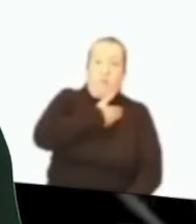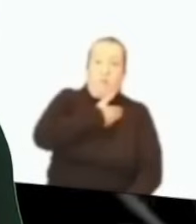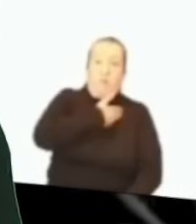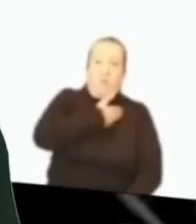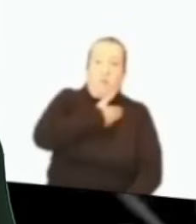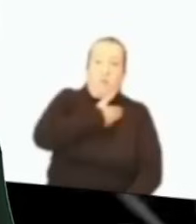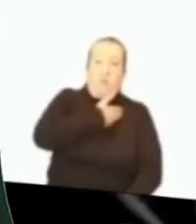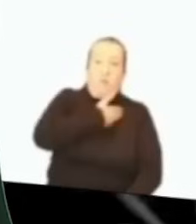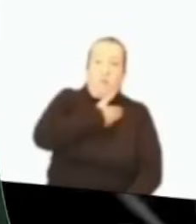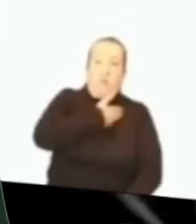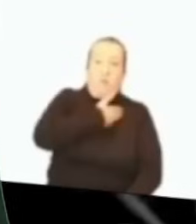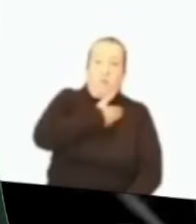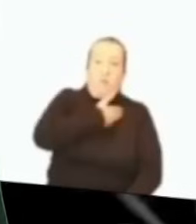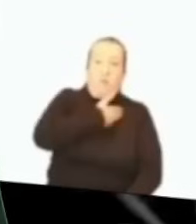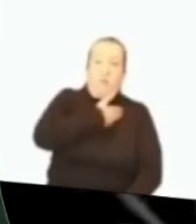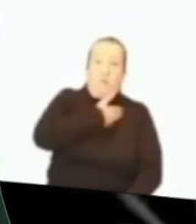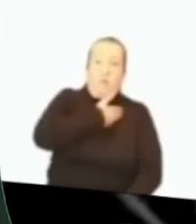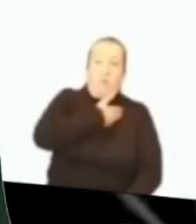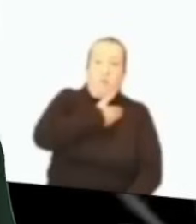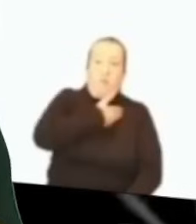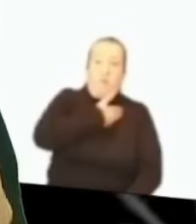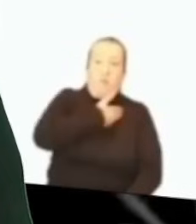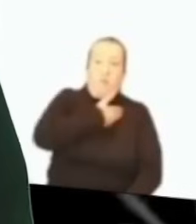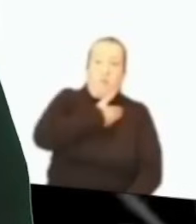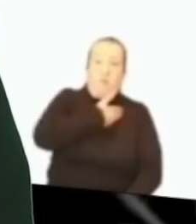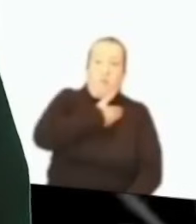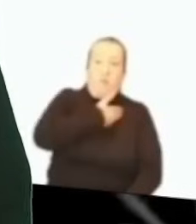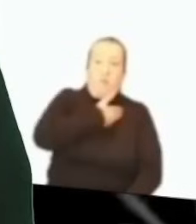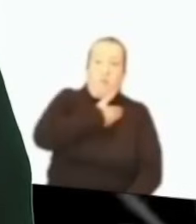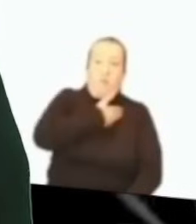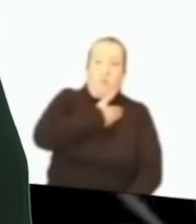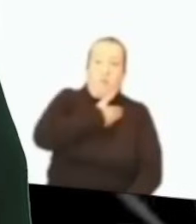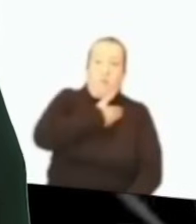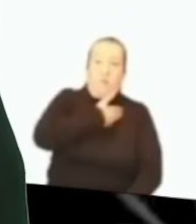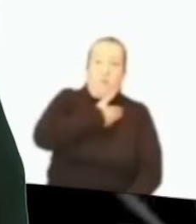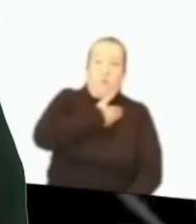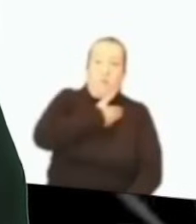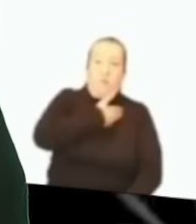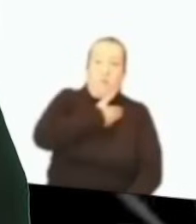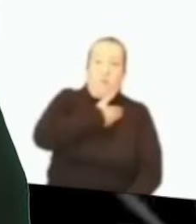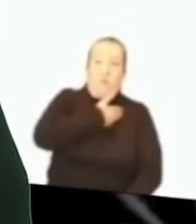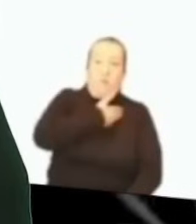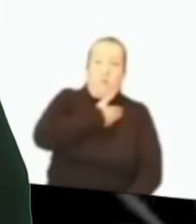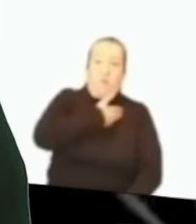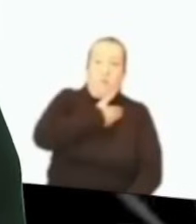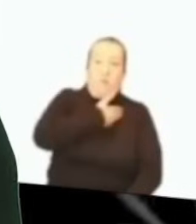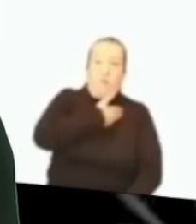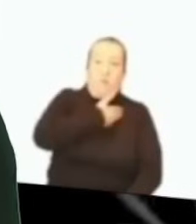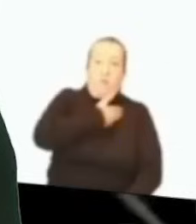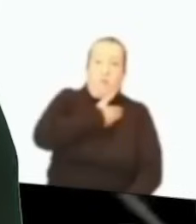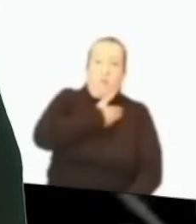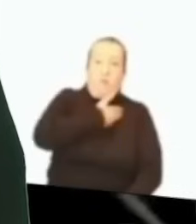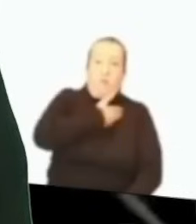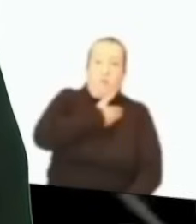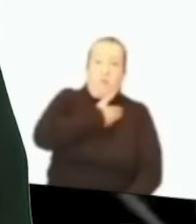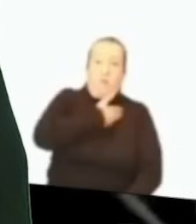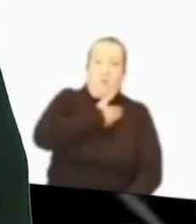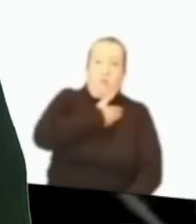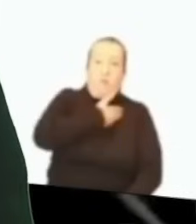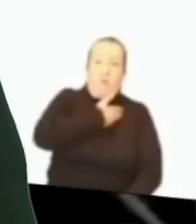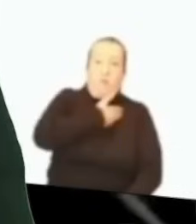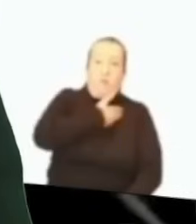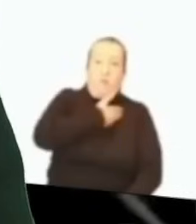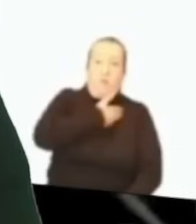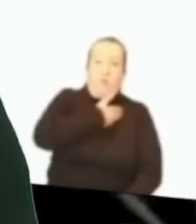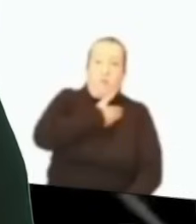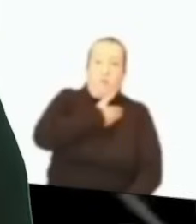deuda, los compromisos adquiridos y el impacto a largo plazo en la economía nacional. Este enfoque pone de